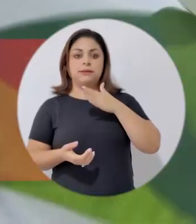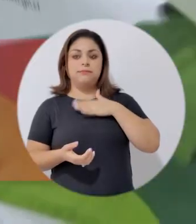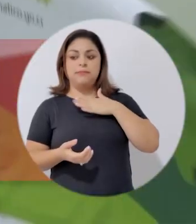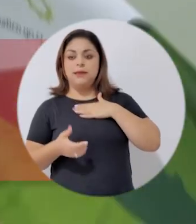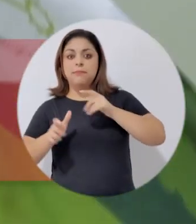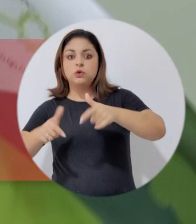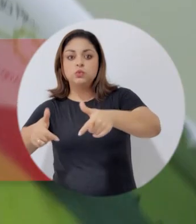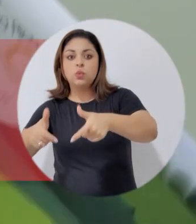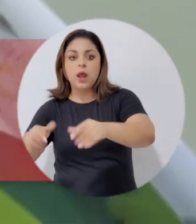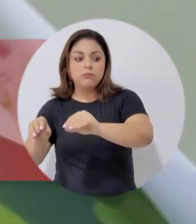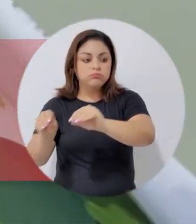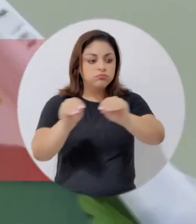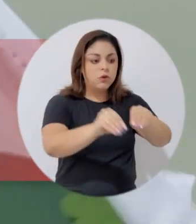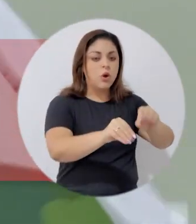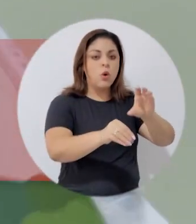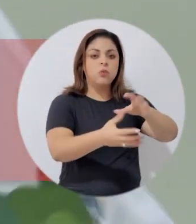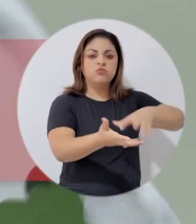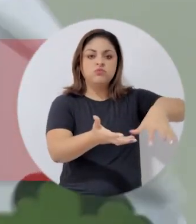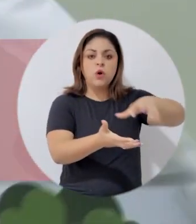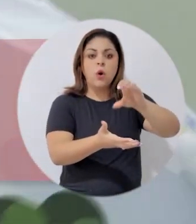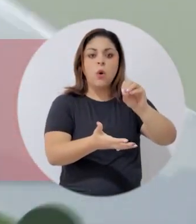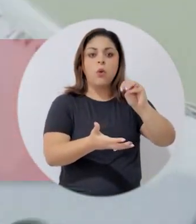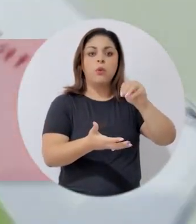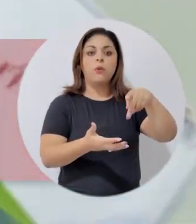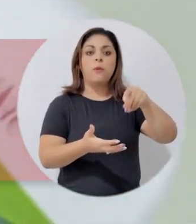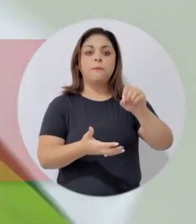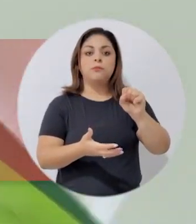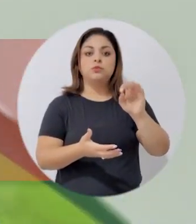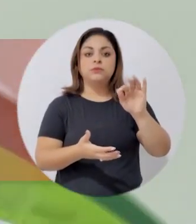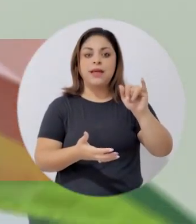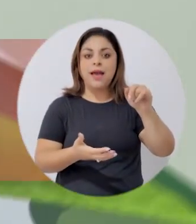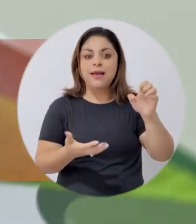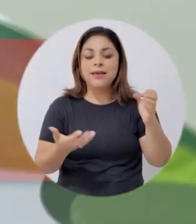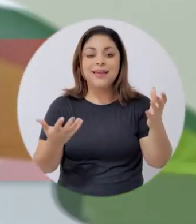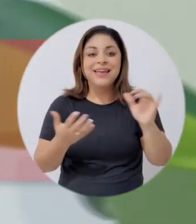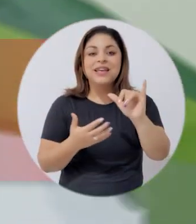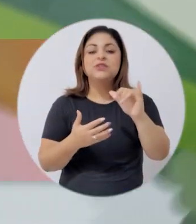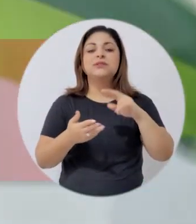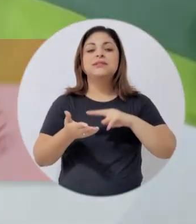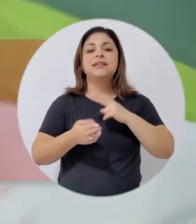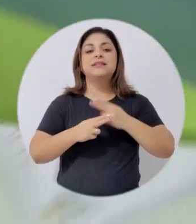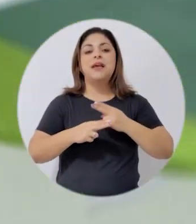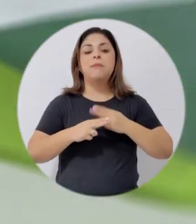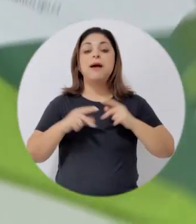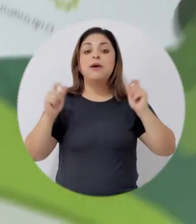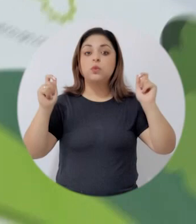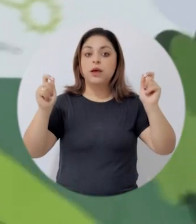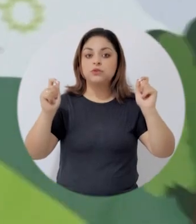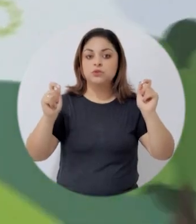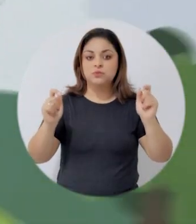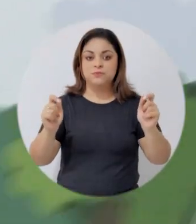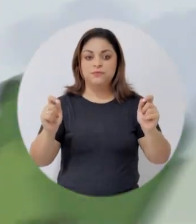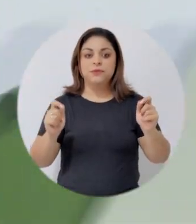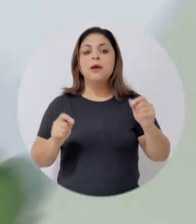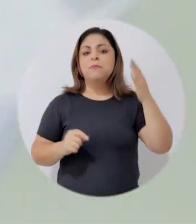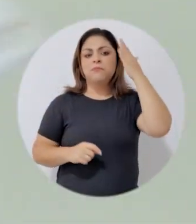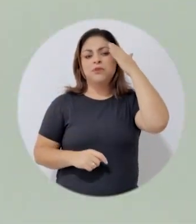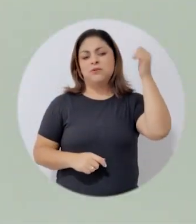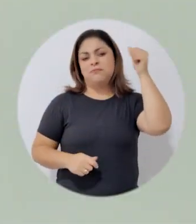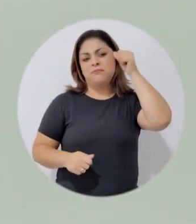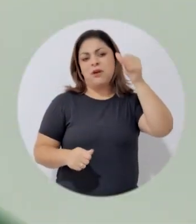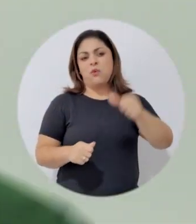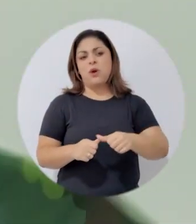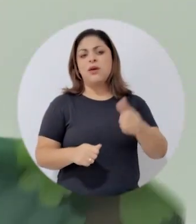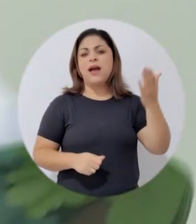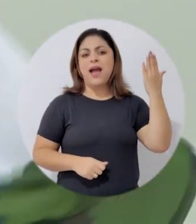esa educación que nosotros podamos dar. Yo tal vez pongo un recuerdo donde uno se ponía el